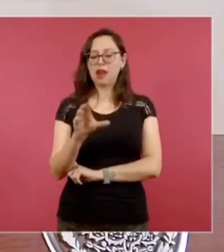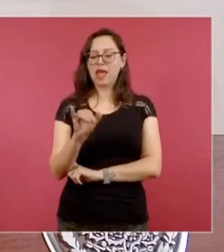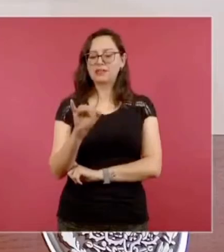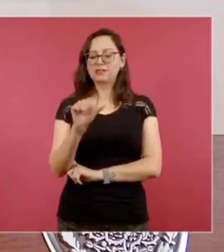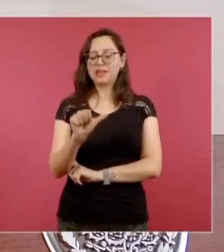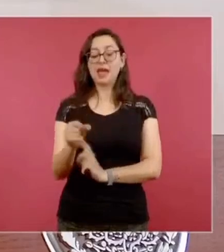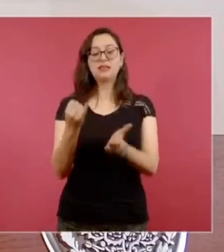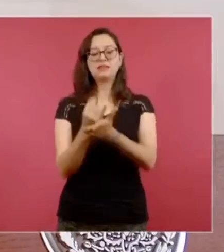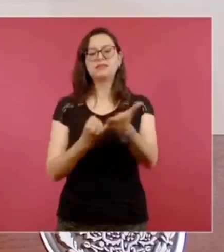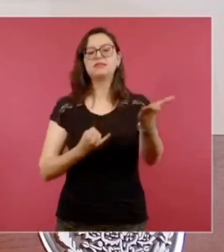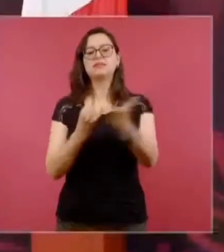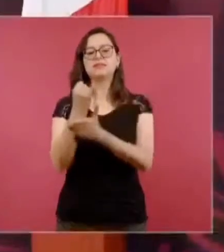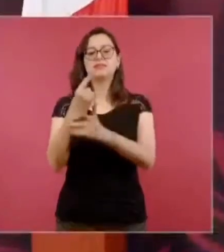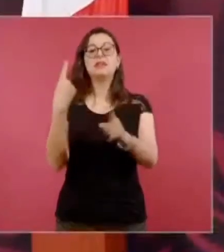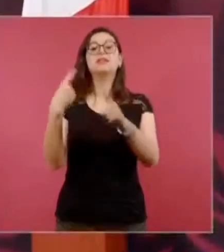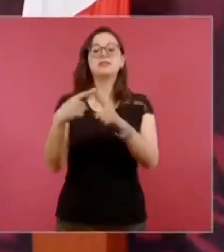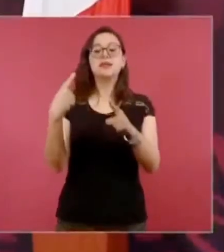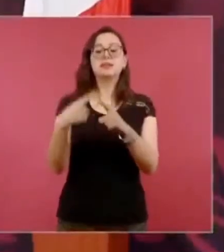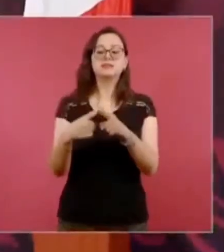decide?